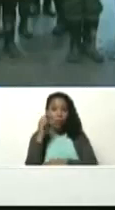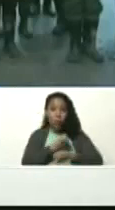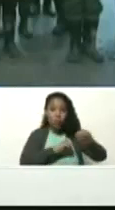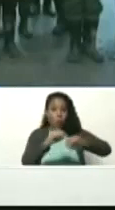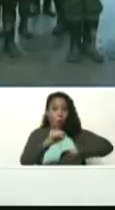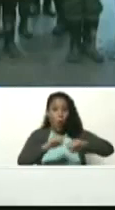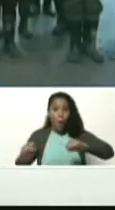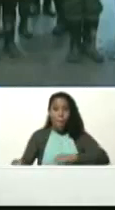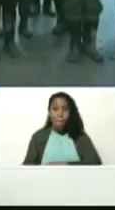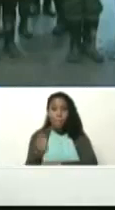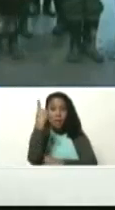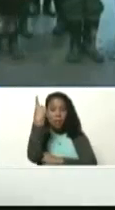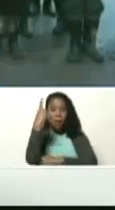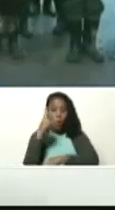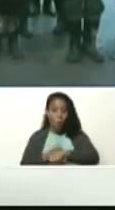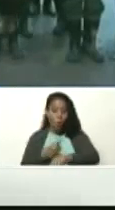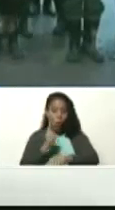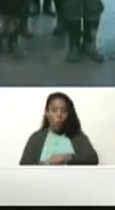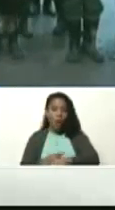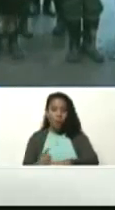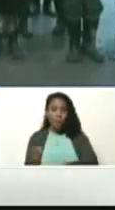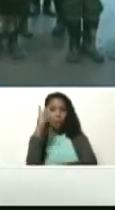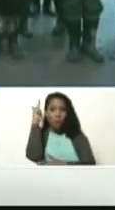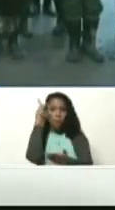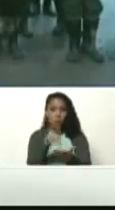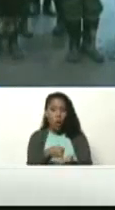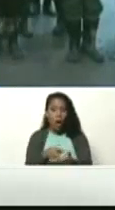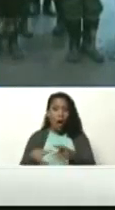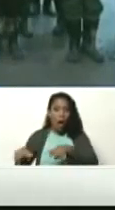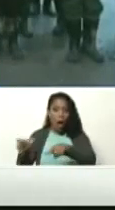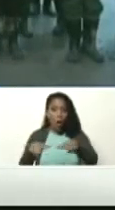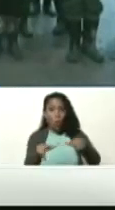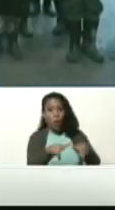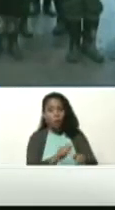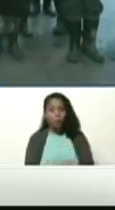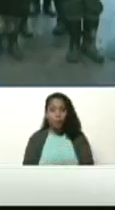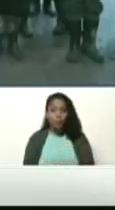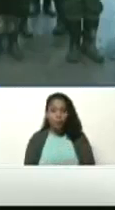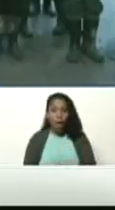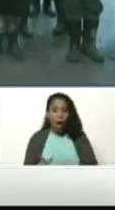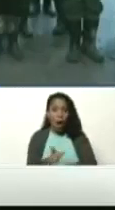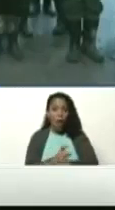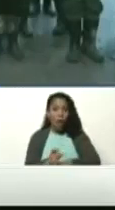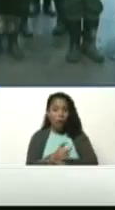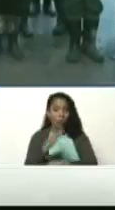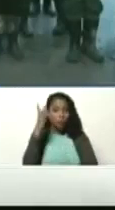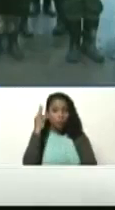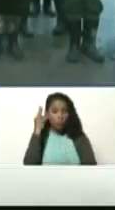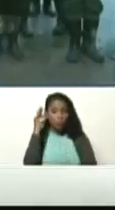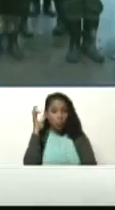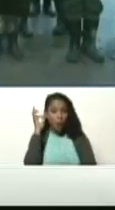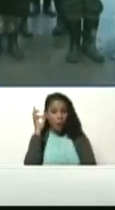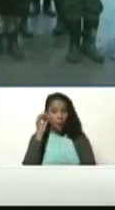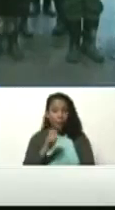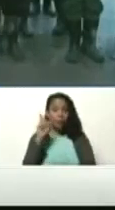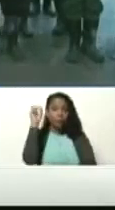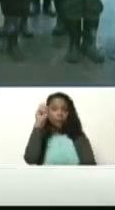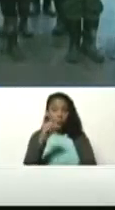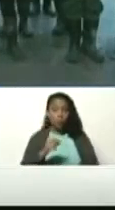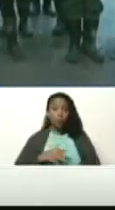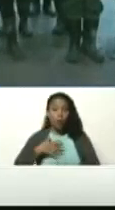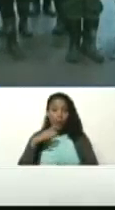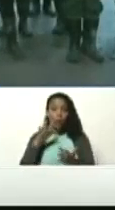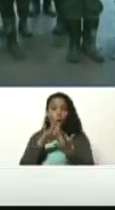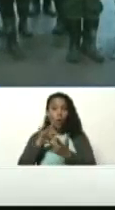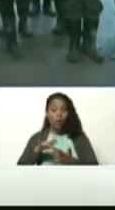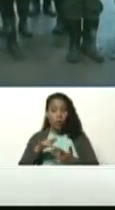A primera que llegó al sitio, la gobernadora Karina Carpio también, si nos puede